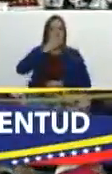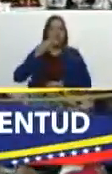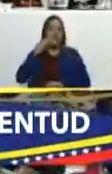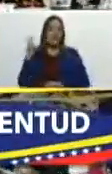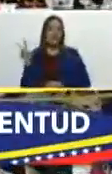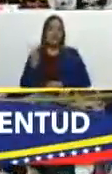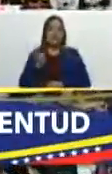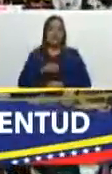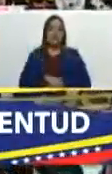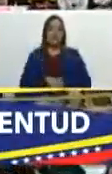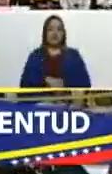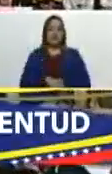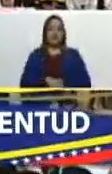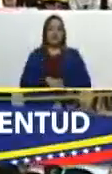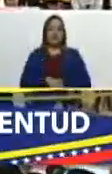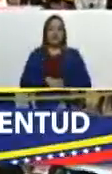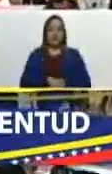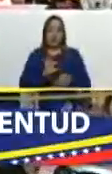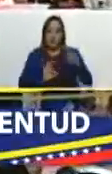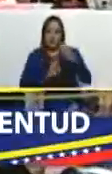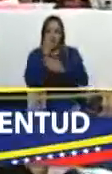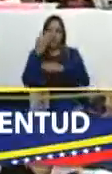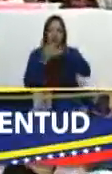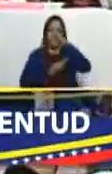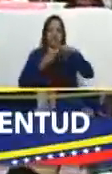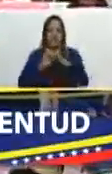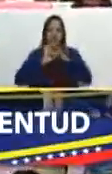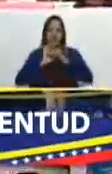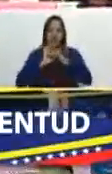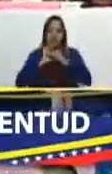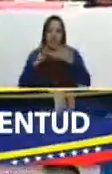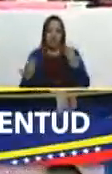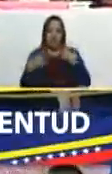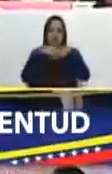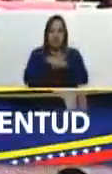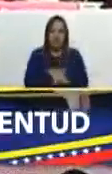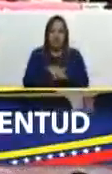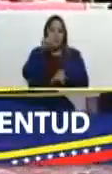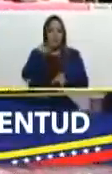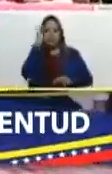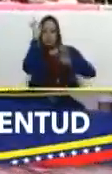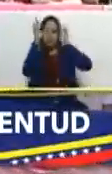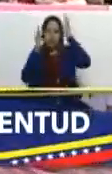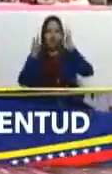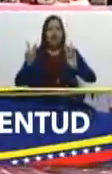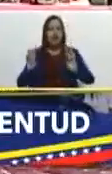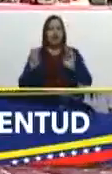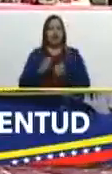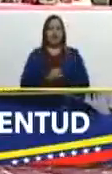Venezuela, fundada en base a la unión, a la integración y a la creación de lo nuevo,